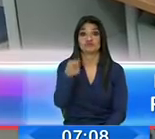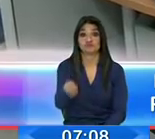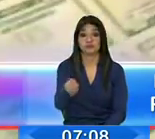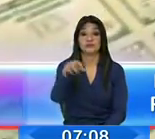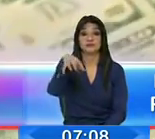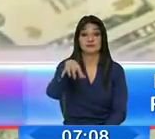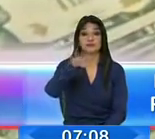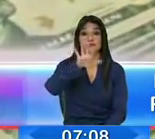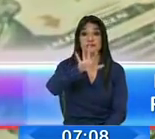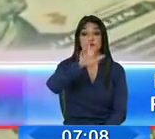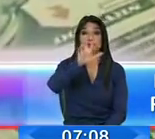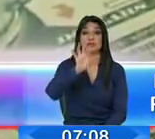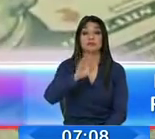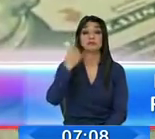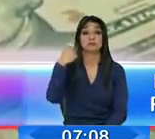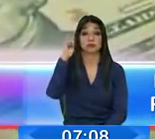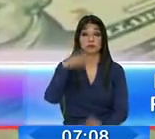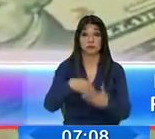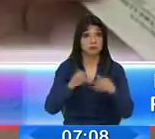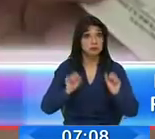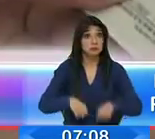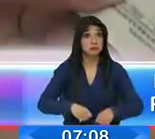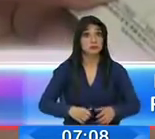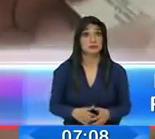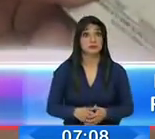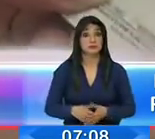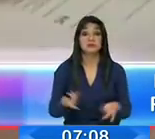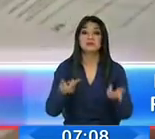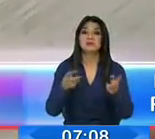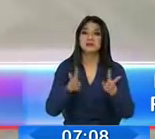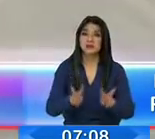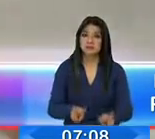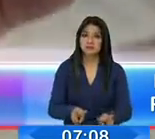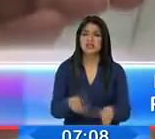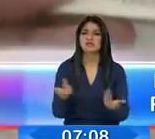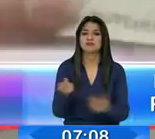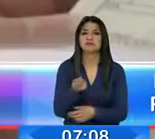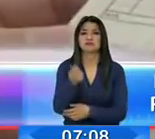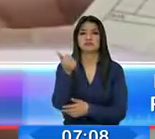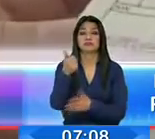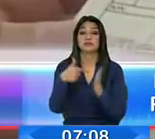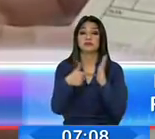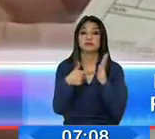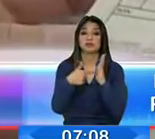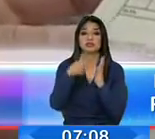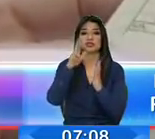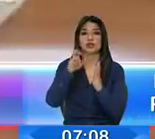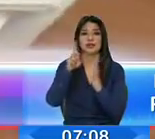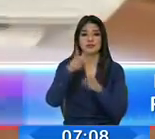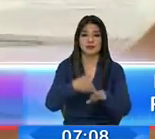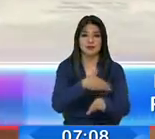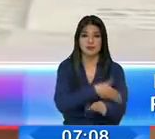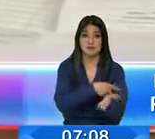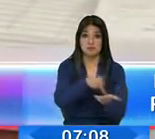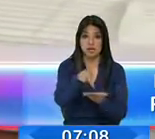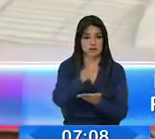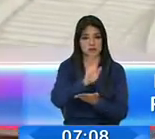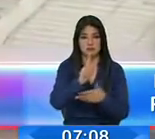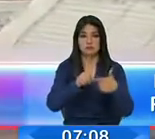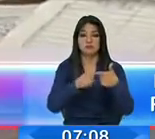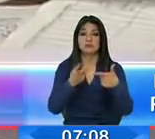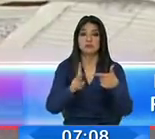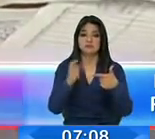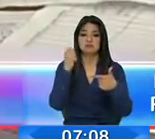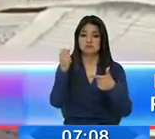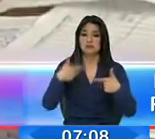Estado $532 millones. También se insiste en la eliminación del anticipo al impuesto a la renta y también al derecho de deducir